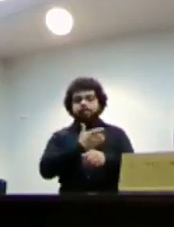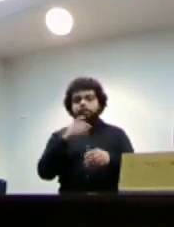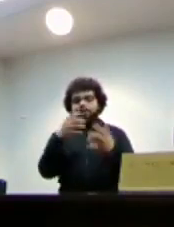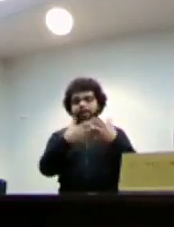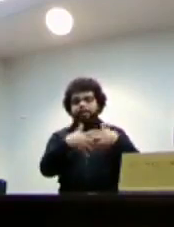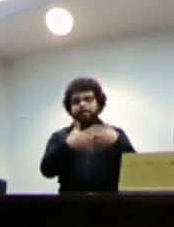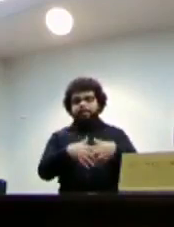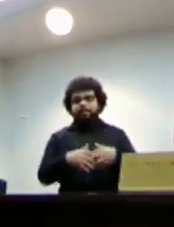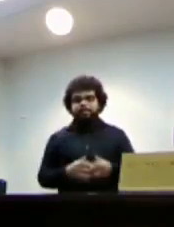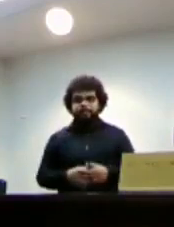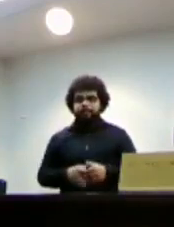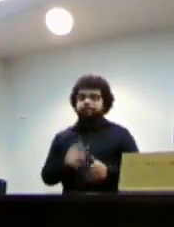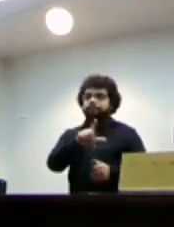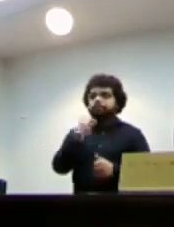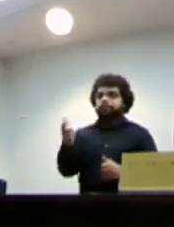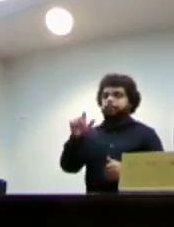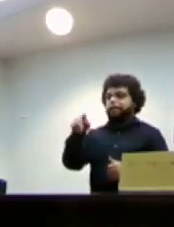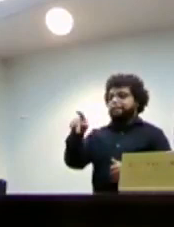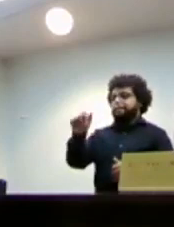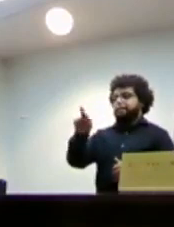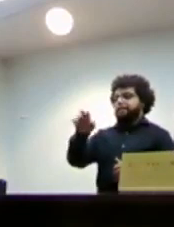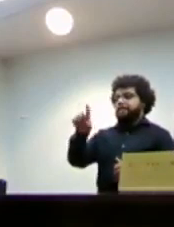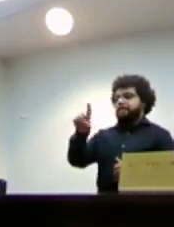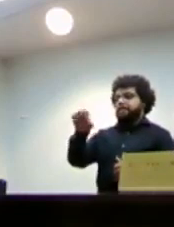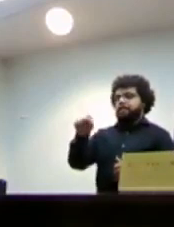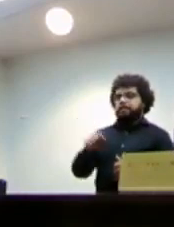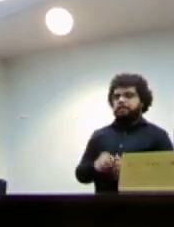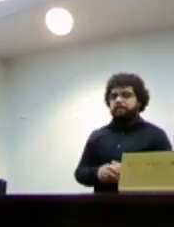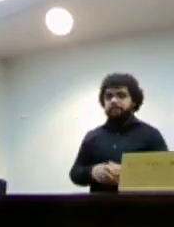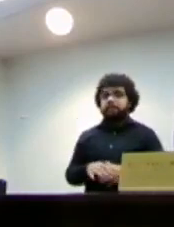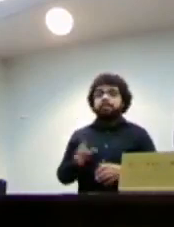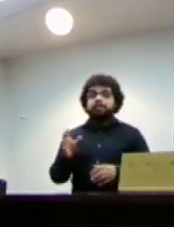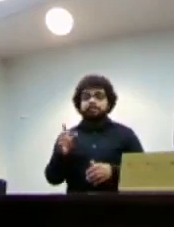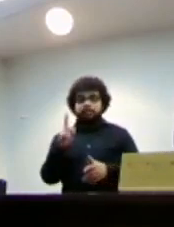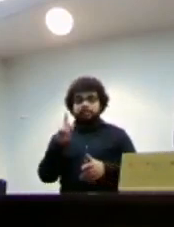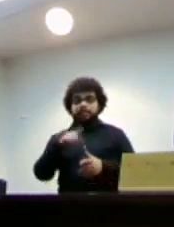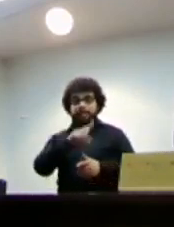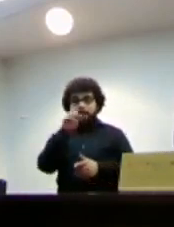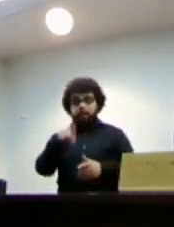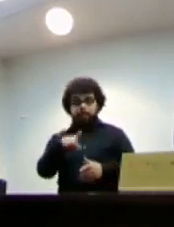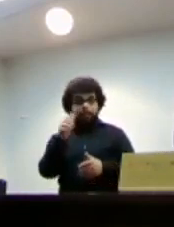Sí. Ingeniero Paredes, si me permite la otra pregunta que me hizo